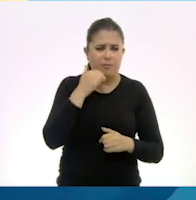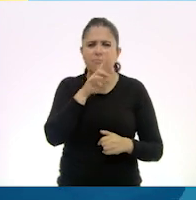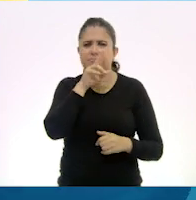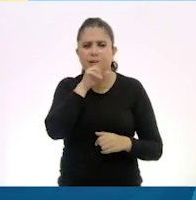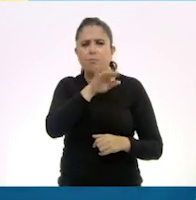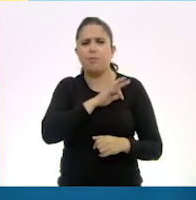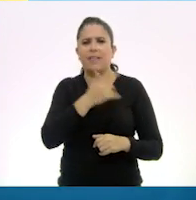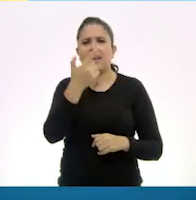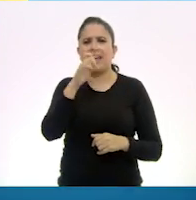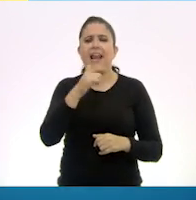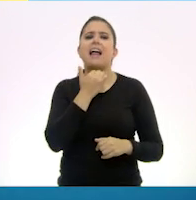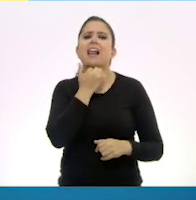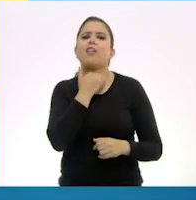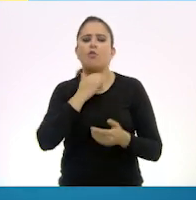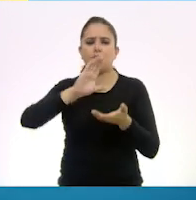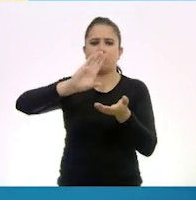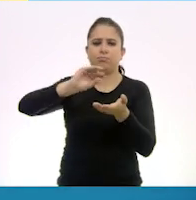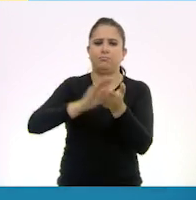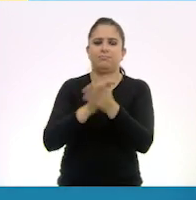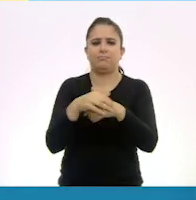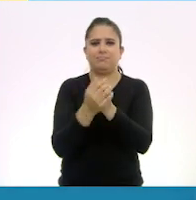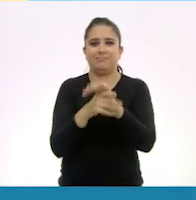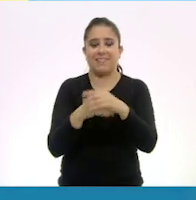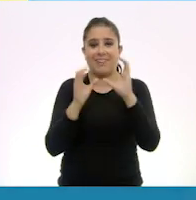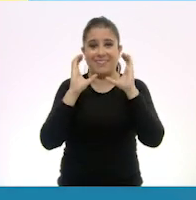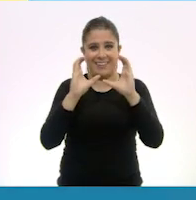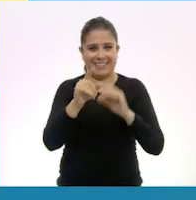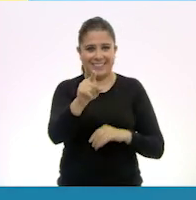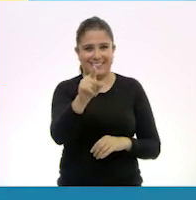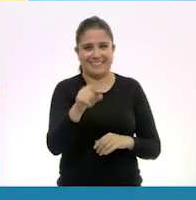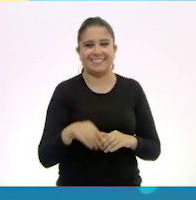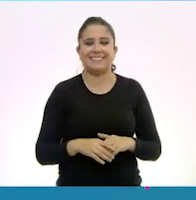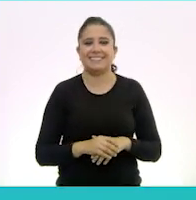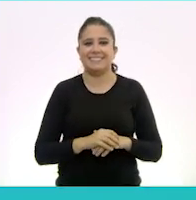usa desinfectantes a base de alcohol. ¡Cuídate!